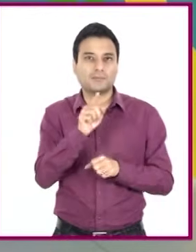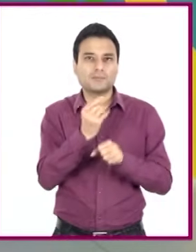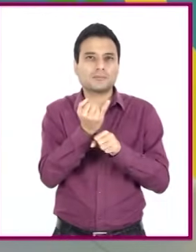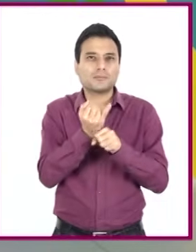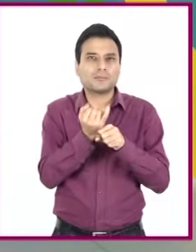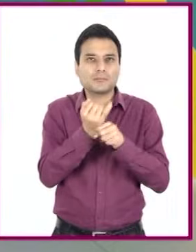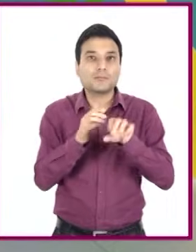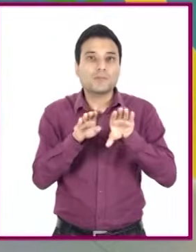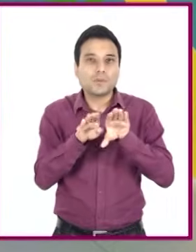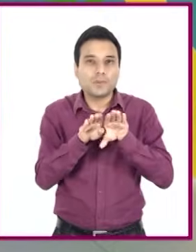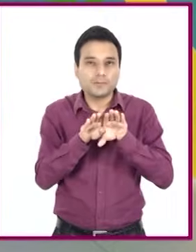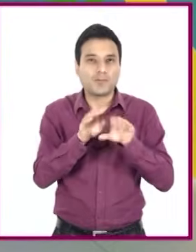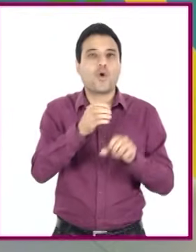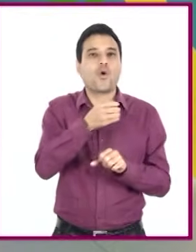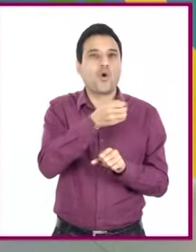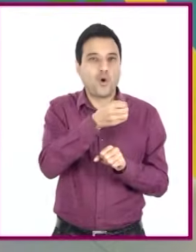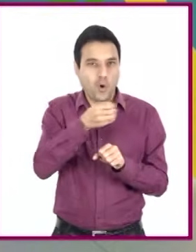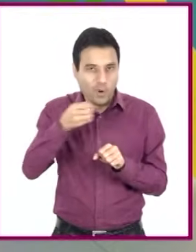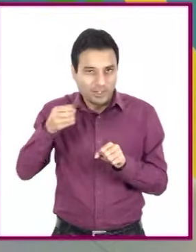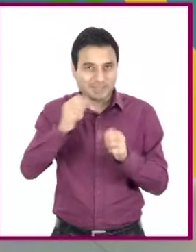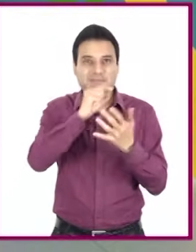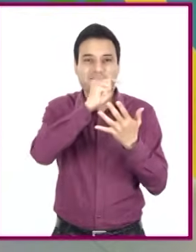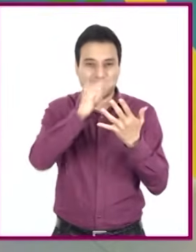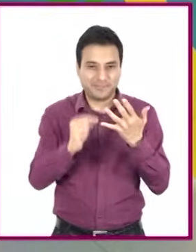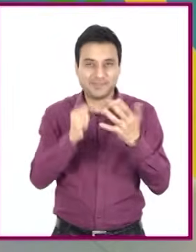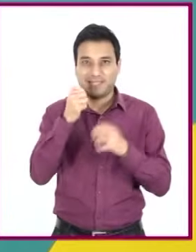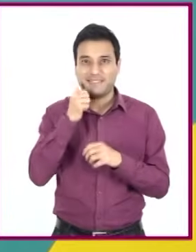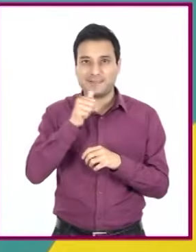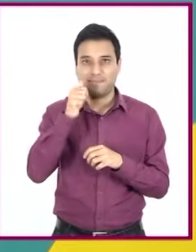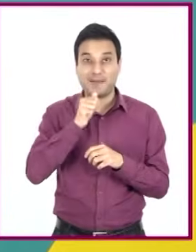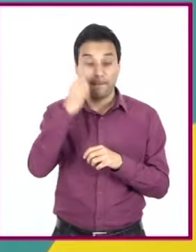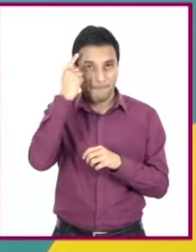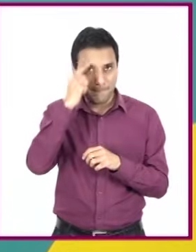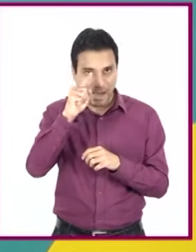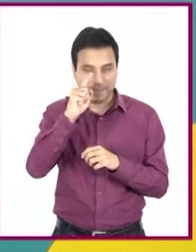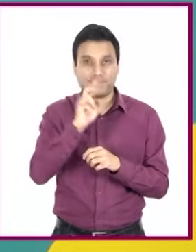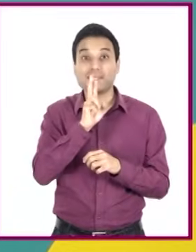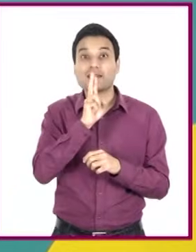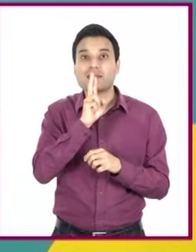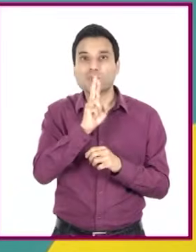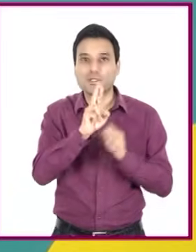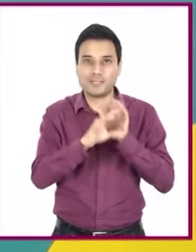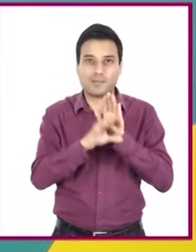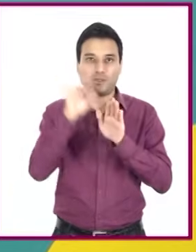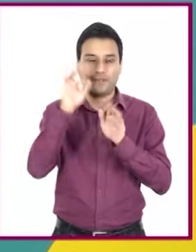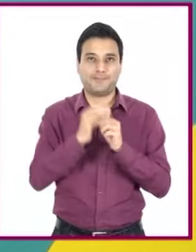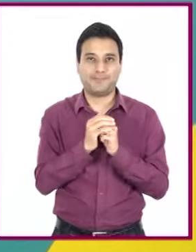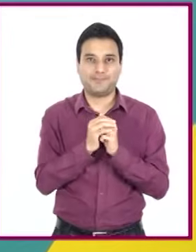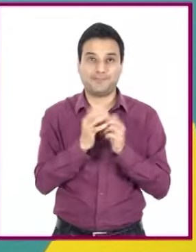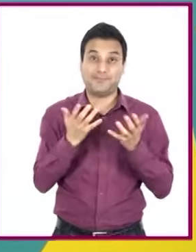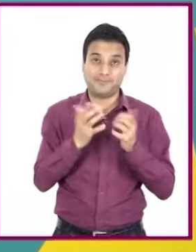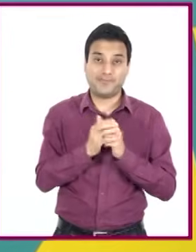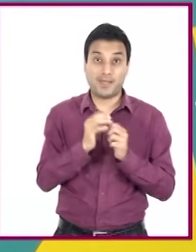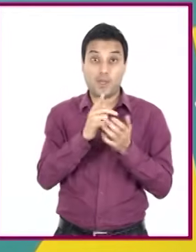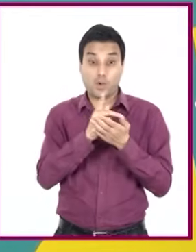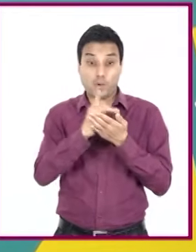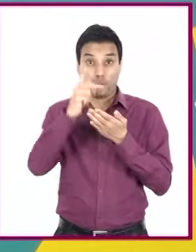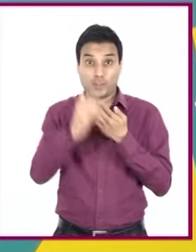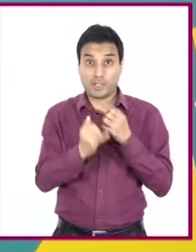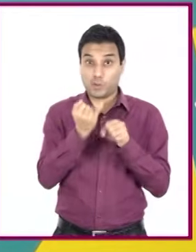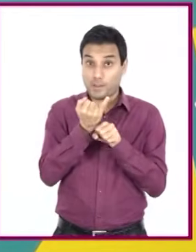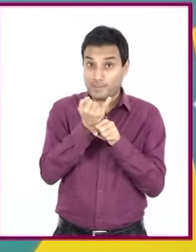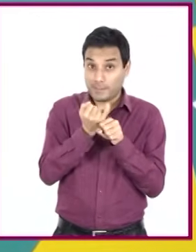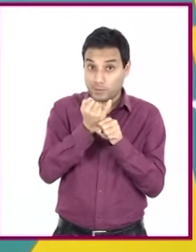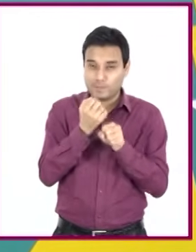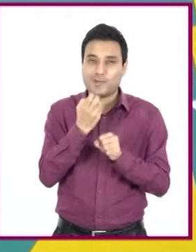acercarnos a la respuesta o a la resolución de nuestro problema. En estos casos, trabajar con un proyecto de investigación es una